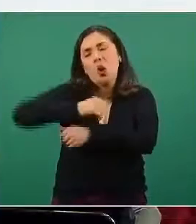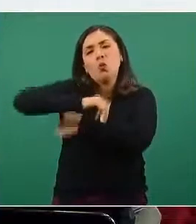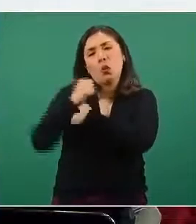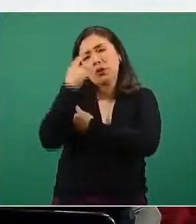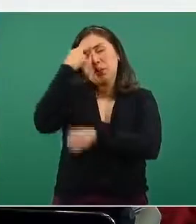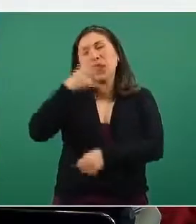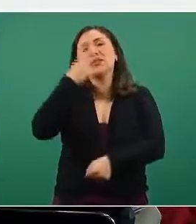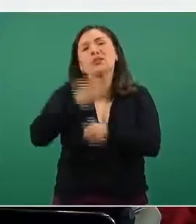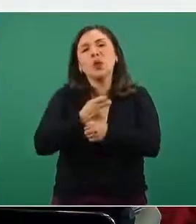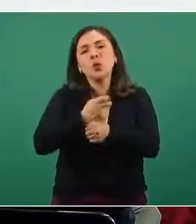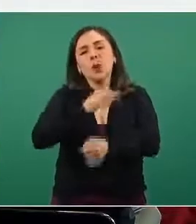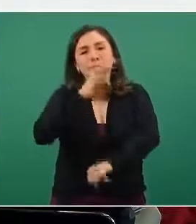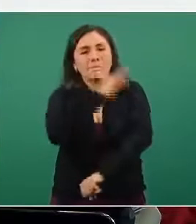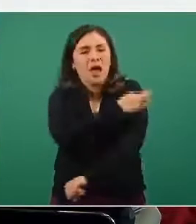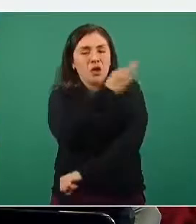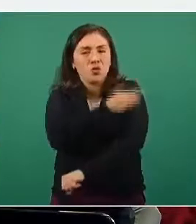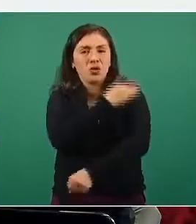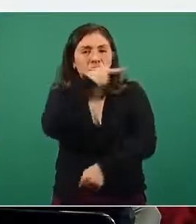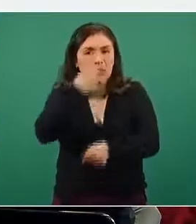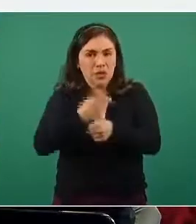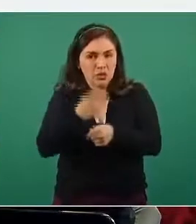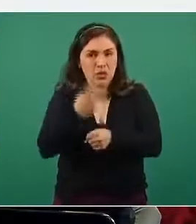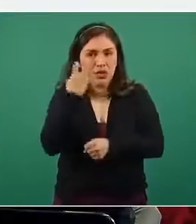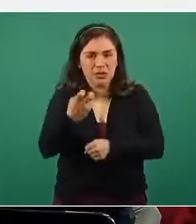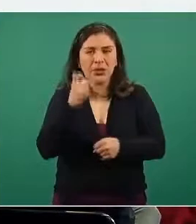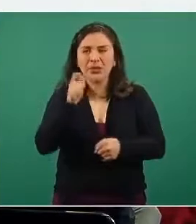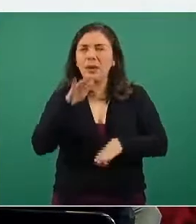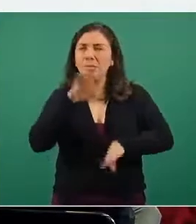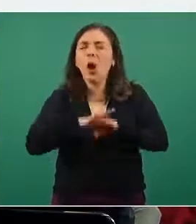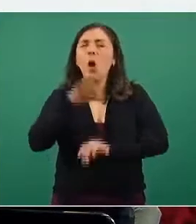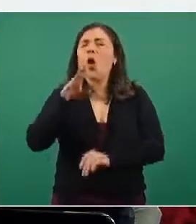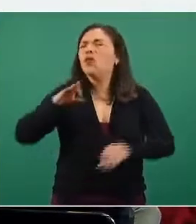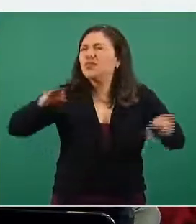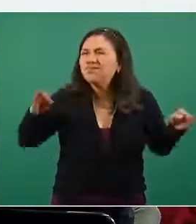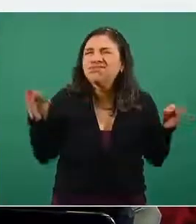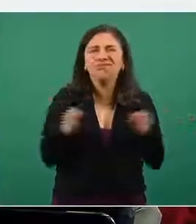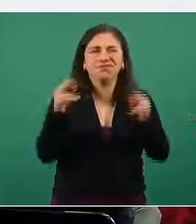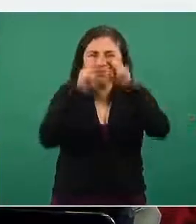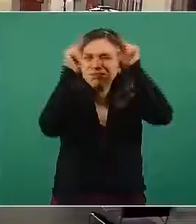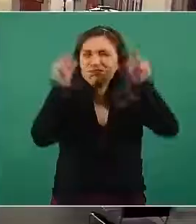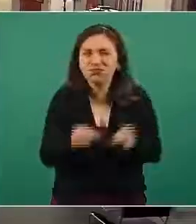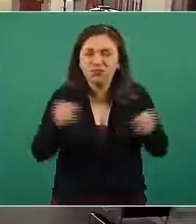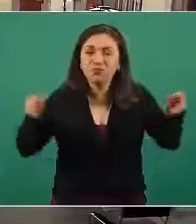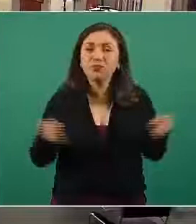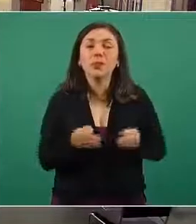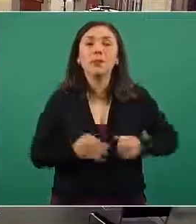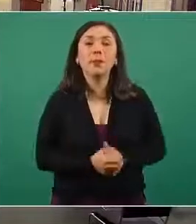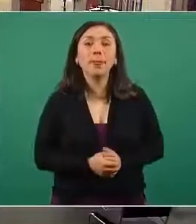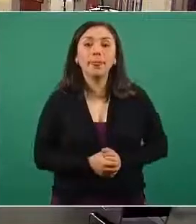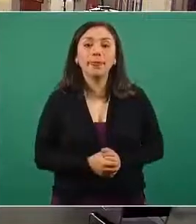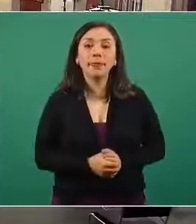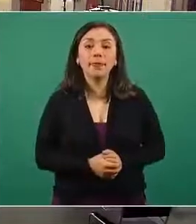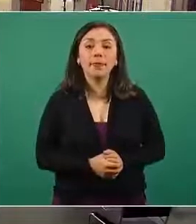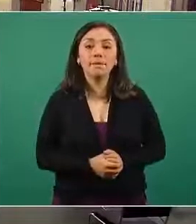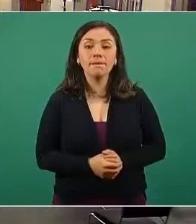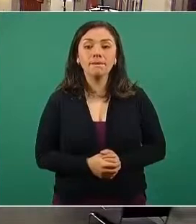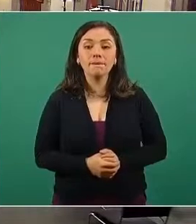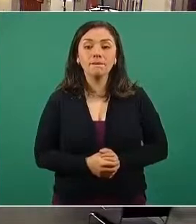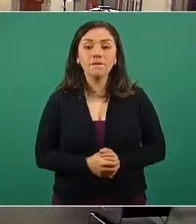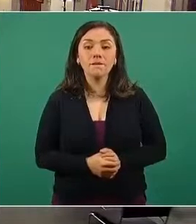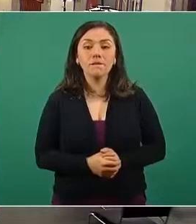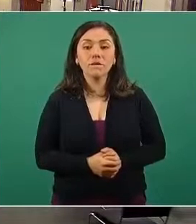la segunda aplicación, refiriéndonos a la ultracongelación. Si vemos la siguiente diapositiva,